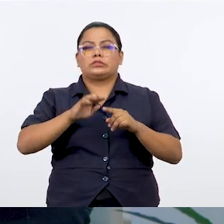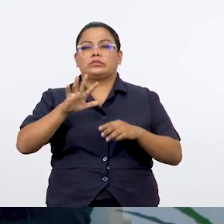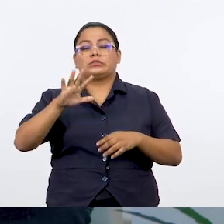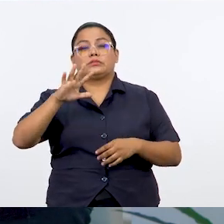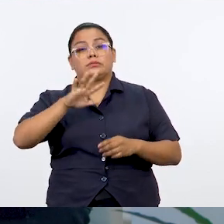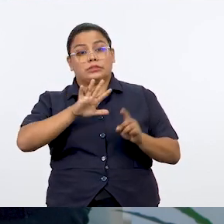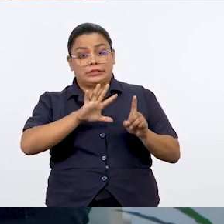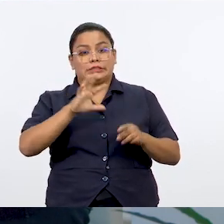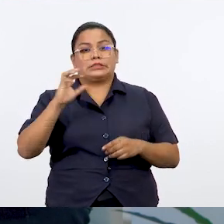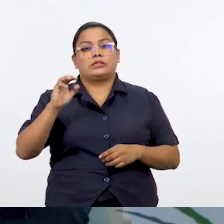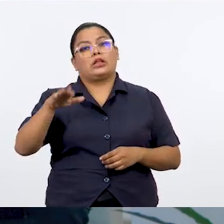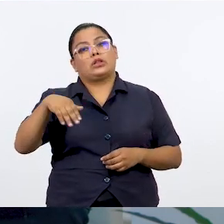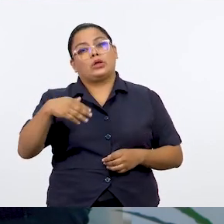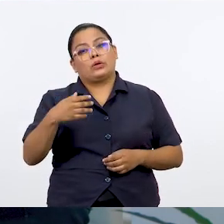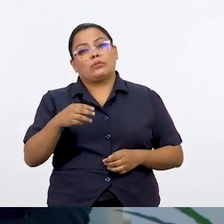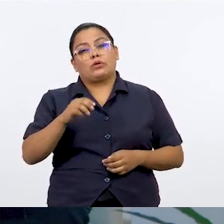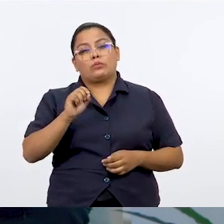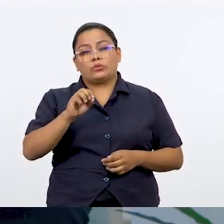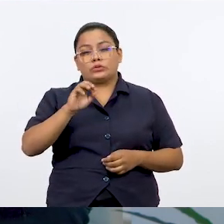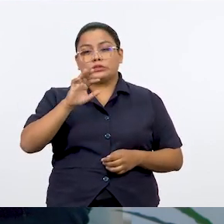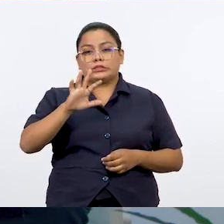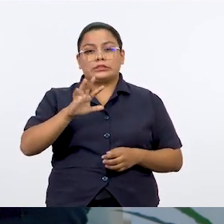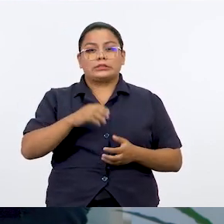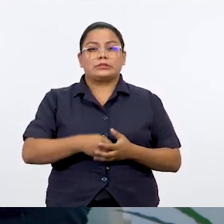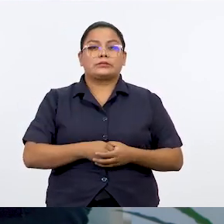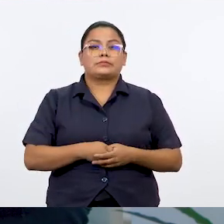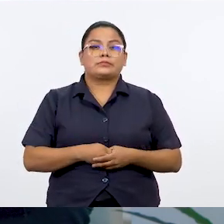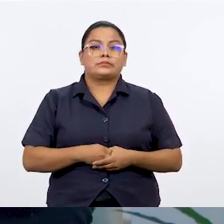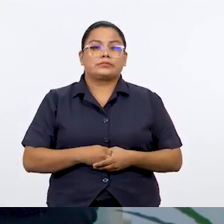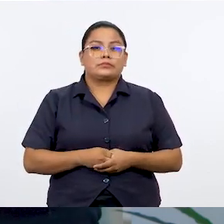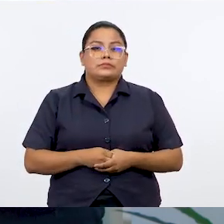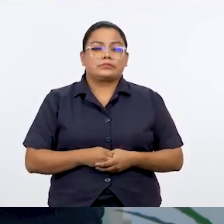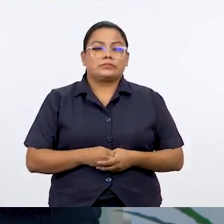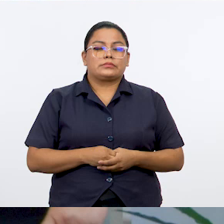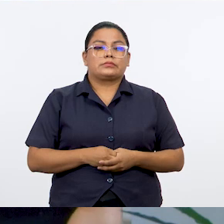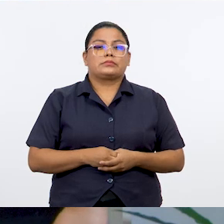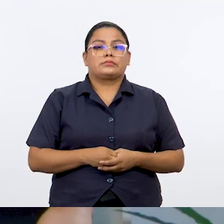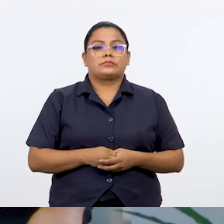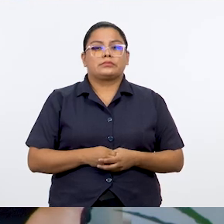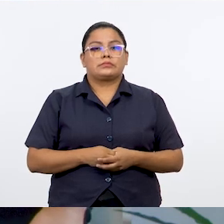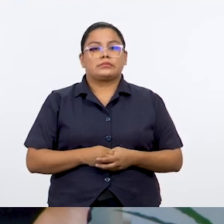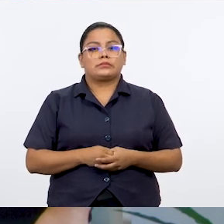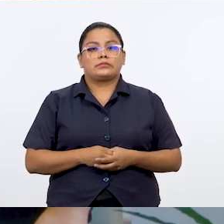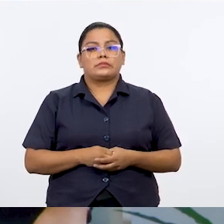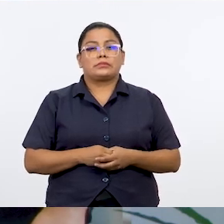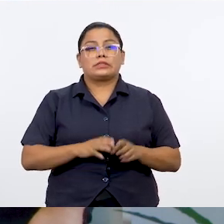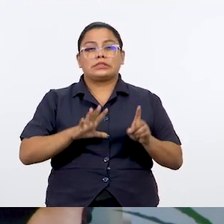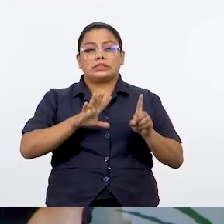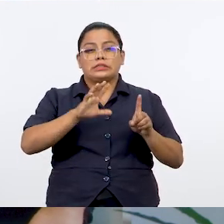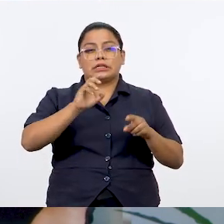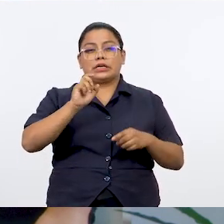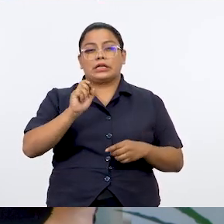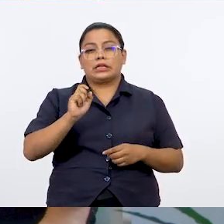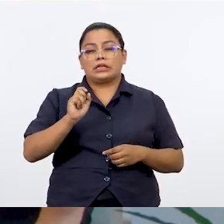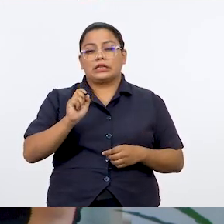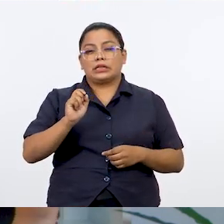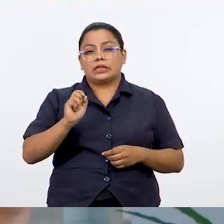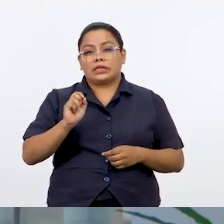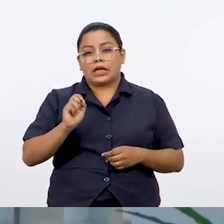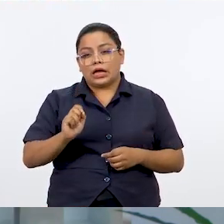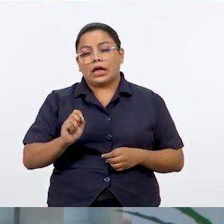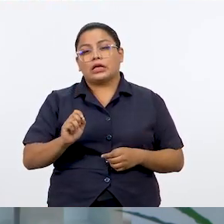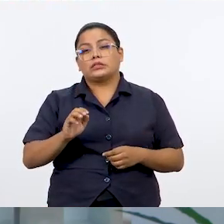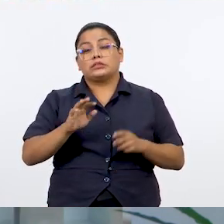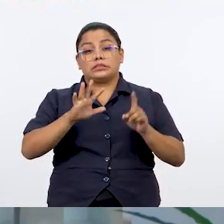Luego tendríamos que contar ese 0.5 adicional. Es decir, que sería 60 y 2.5.